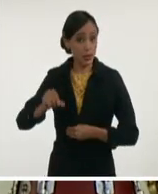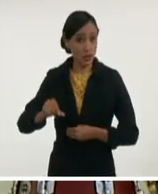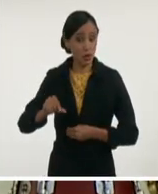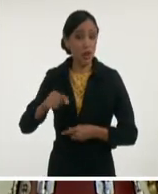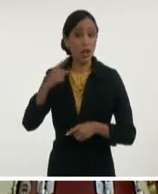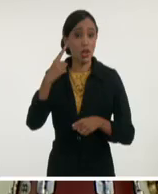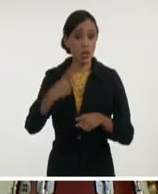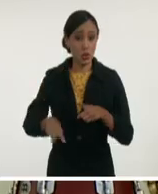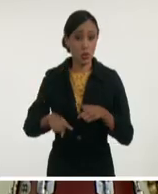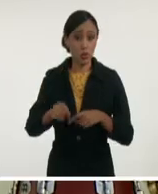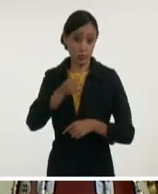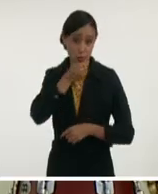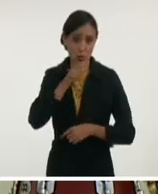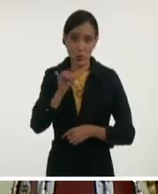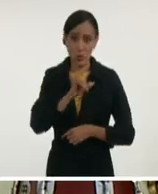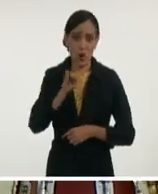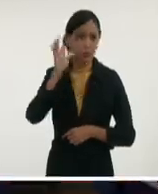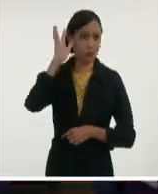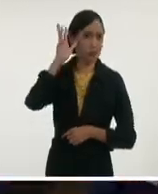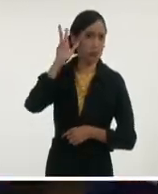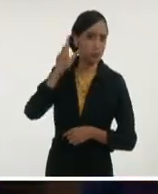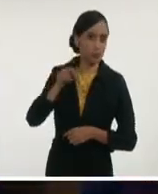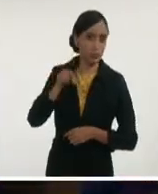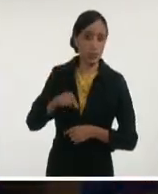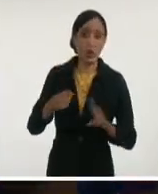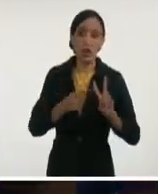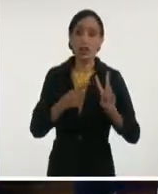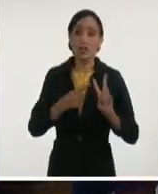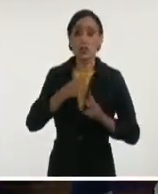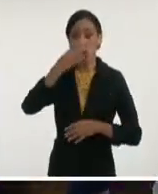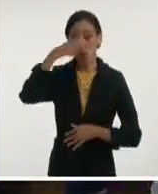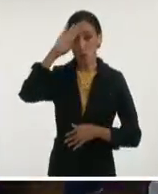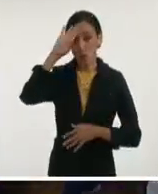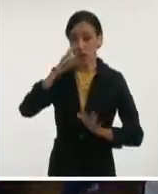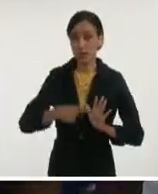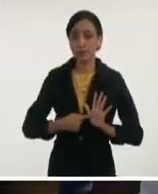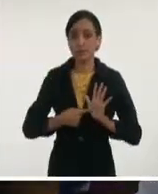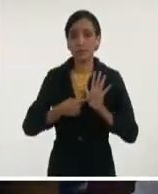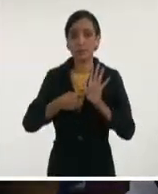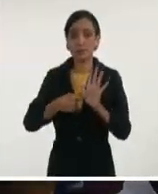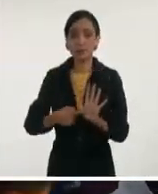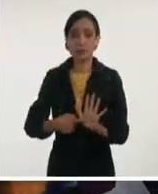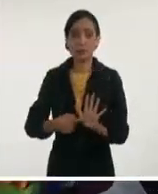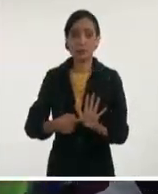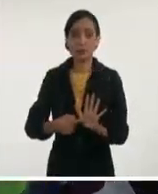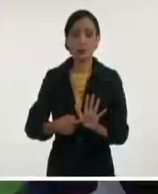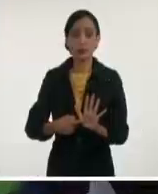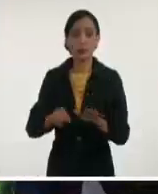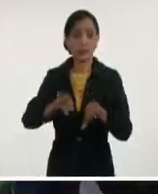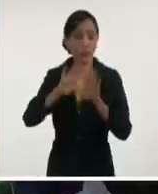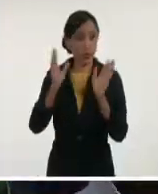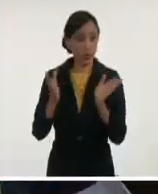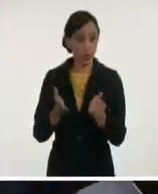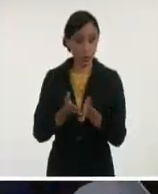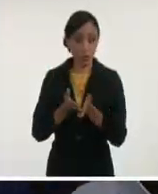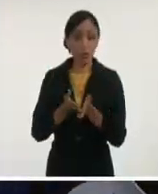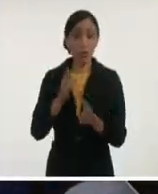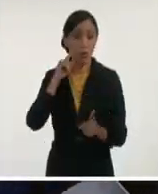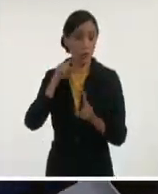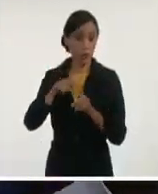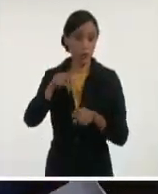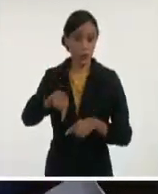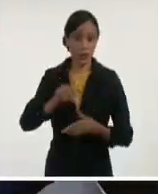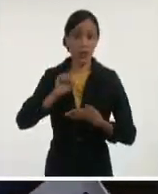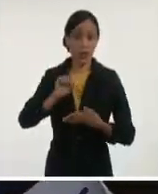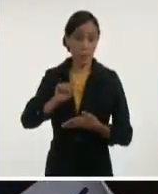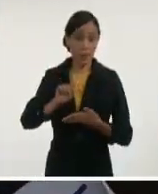cablegráficas. La televisión cubana ha puesto en evidencia objetivos de esta campaña a reconstruir en